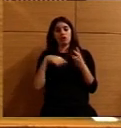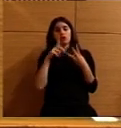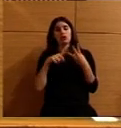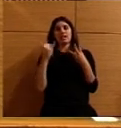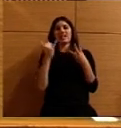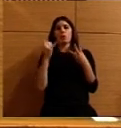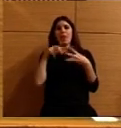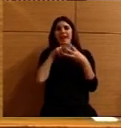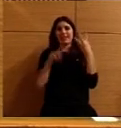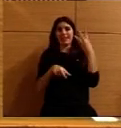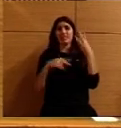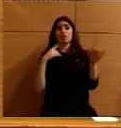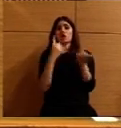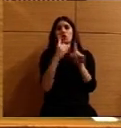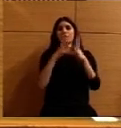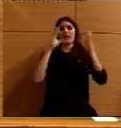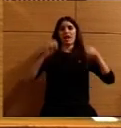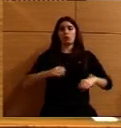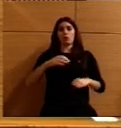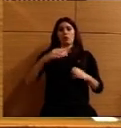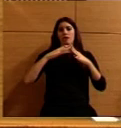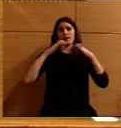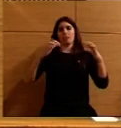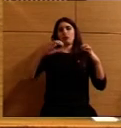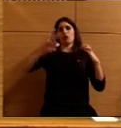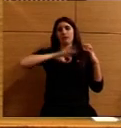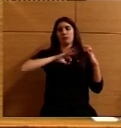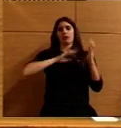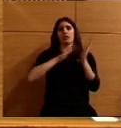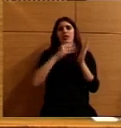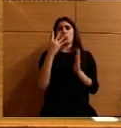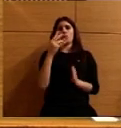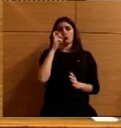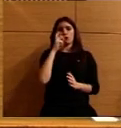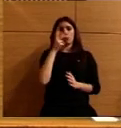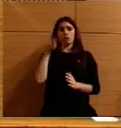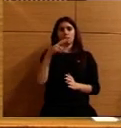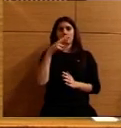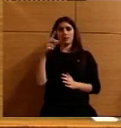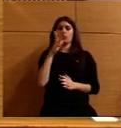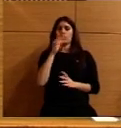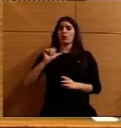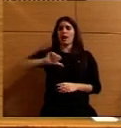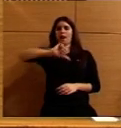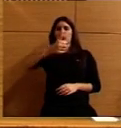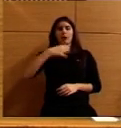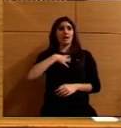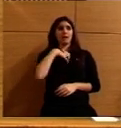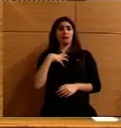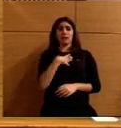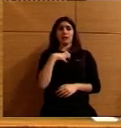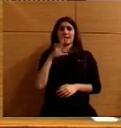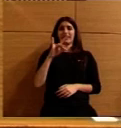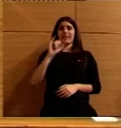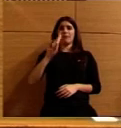Córdoba Cortijo contra l'acord del ple de la Diputació de València del 4 de juny de 2021 que va aprovar l'assumpció per la Diputació de les funcions de